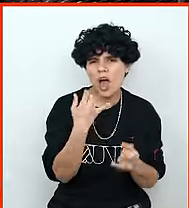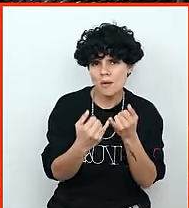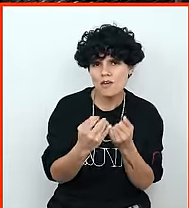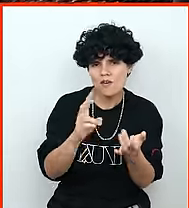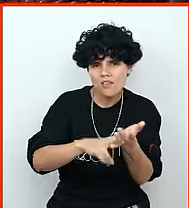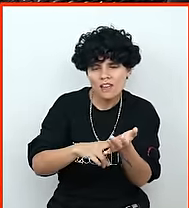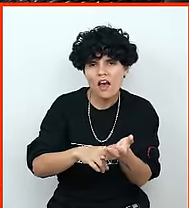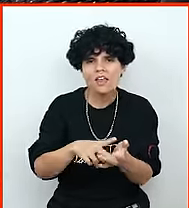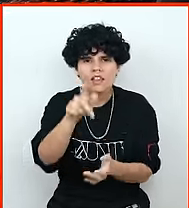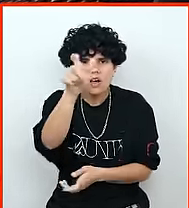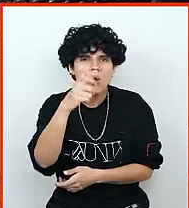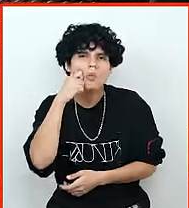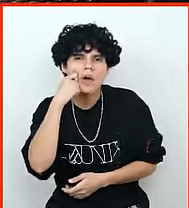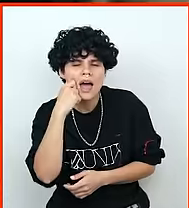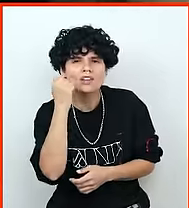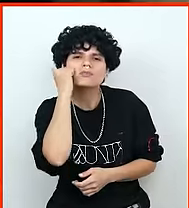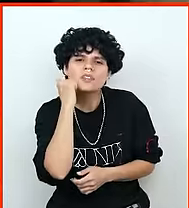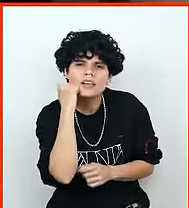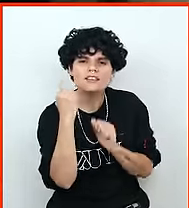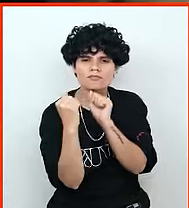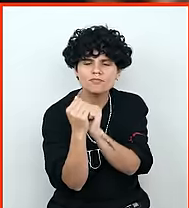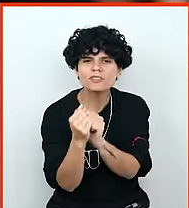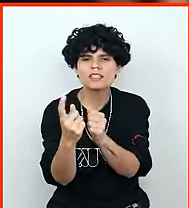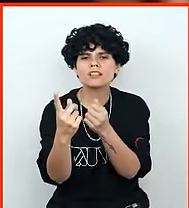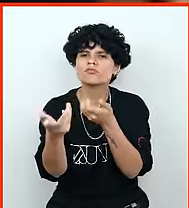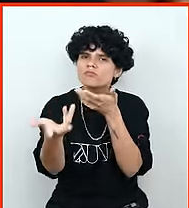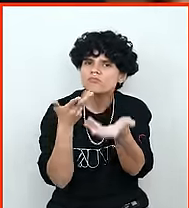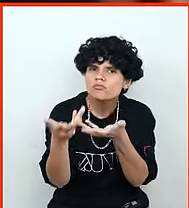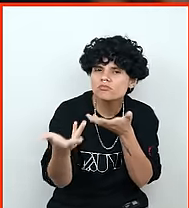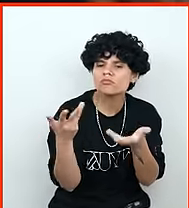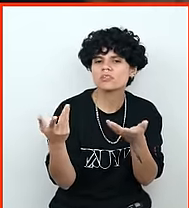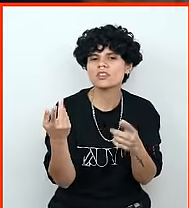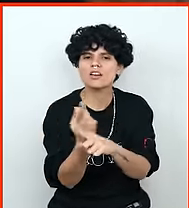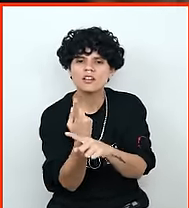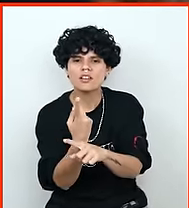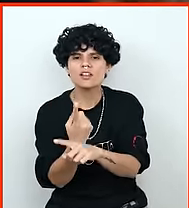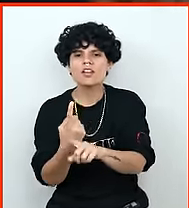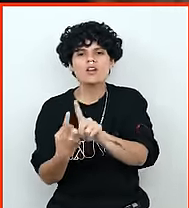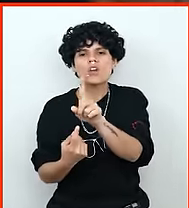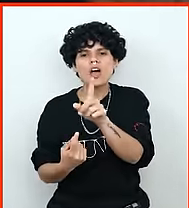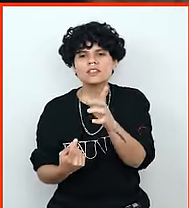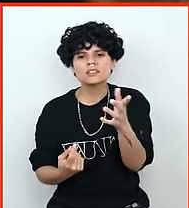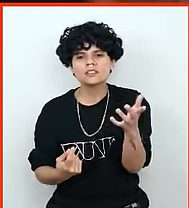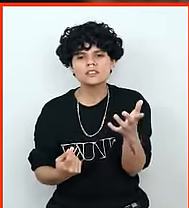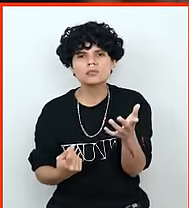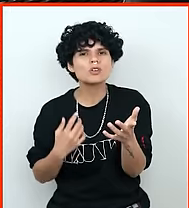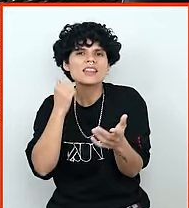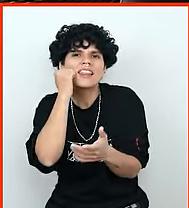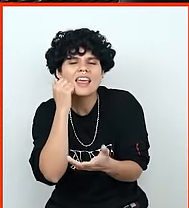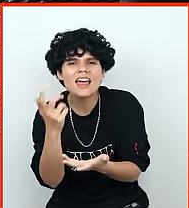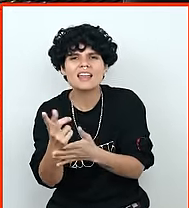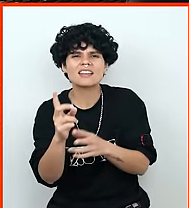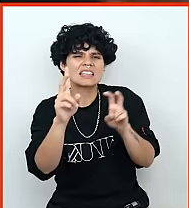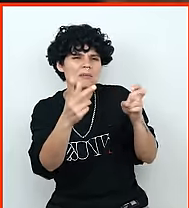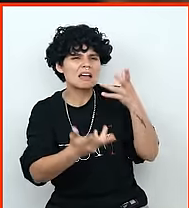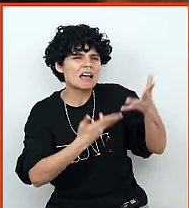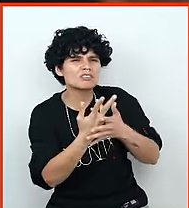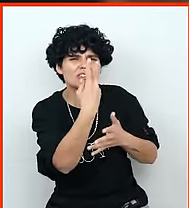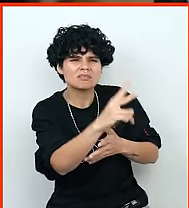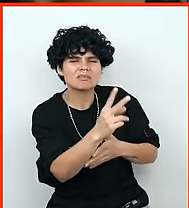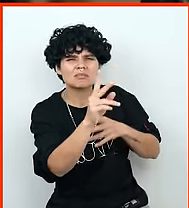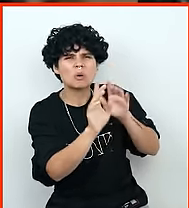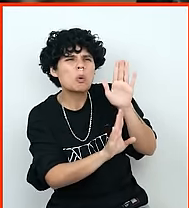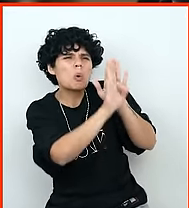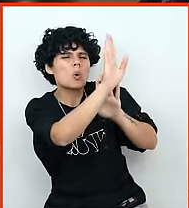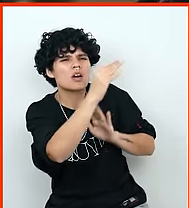estar contigo porque te quieren como persona y son capaces de sentarse a ver algo, ¿cachai? No necesariamente tienen que saber de tus letras ni lo que estáis filo, son tus amigos porque te quieren. A eso se